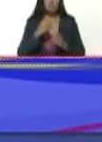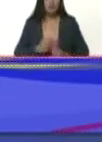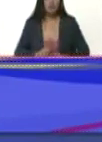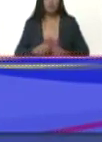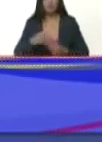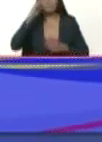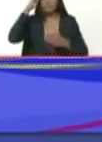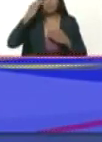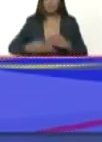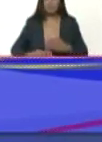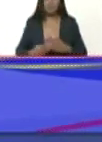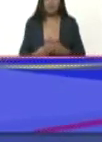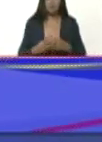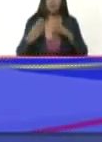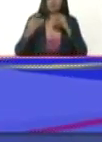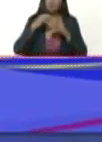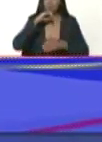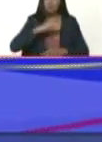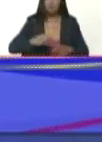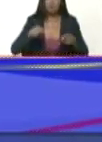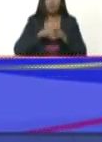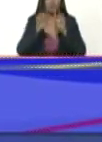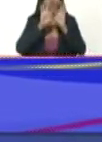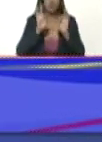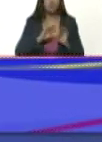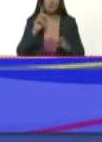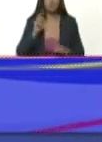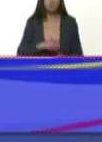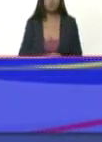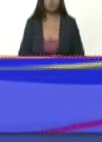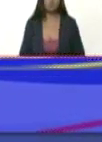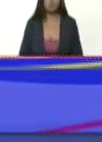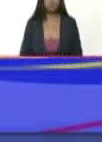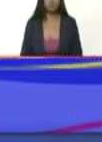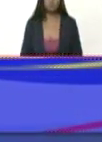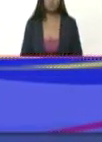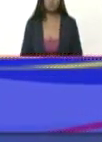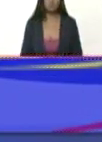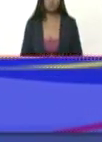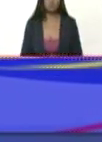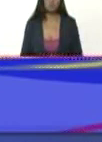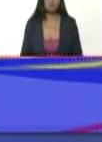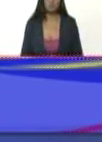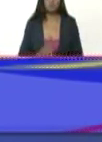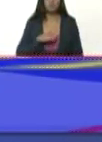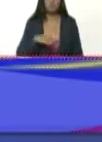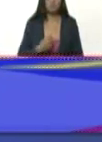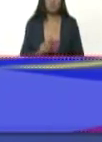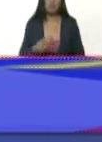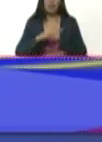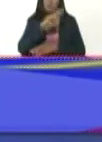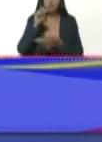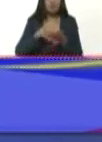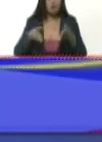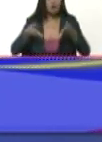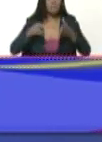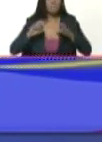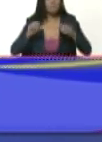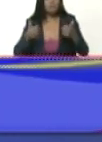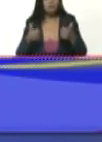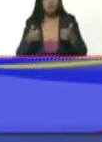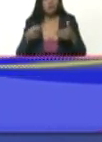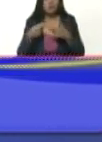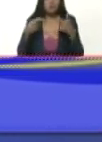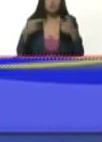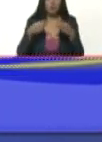militares, hablando históricamente. Nuestra república nació en medio